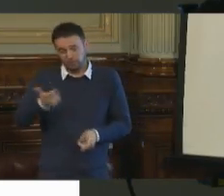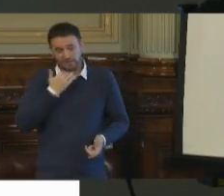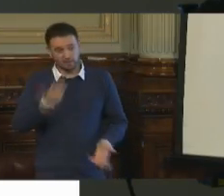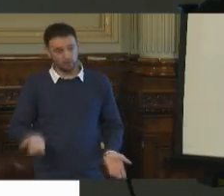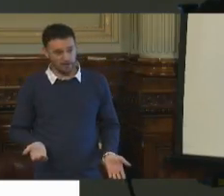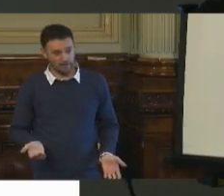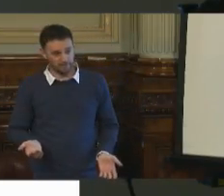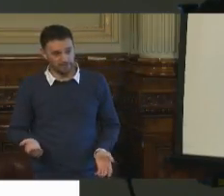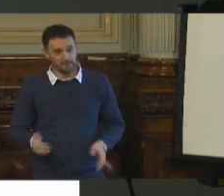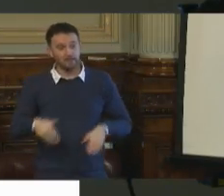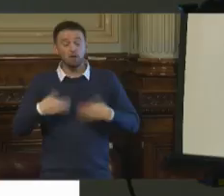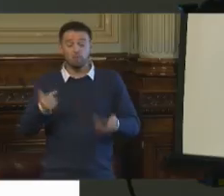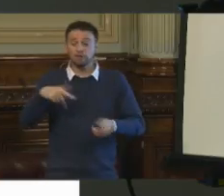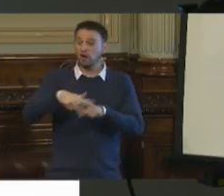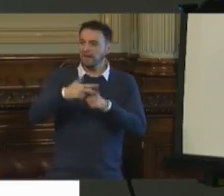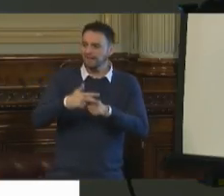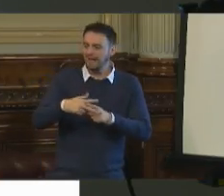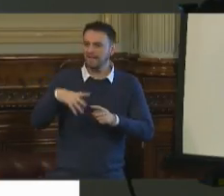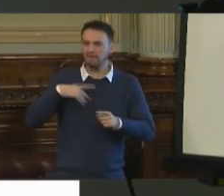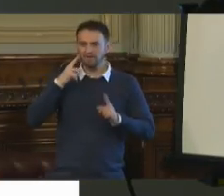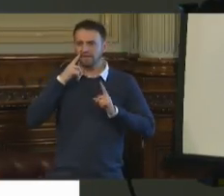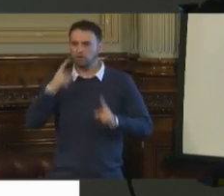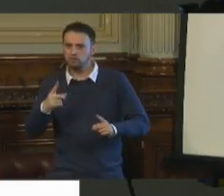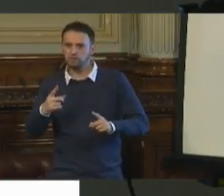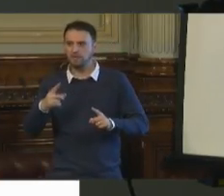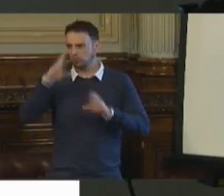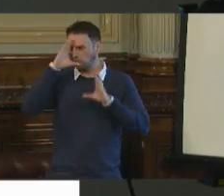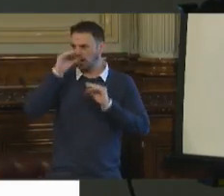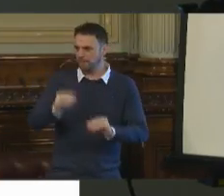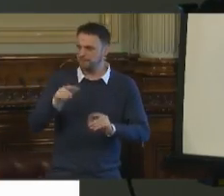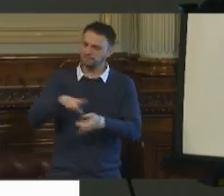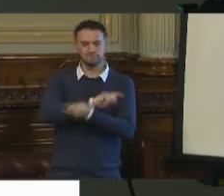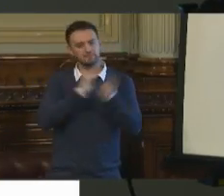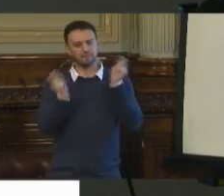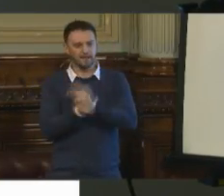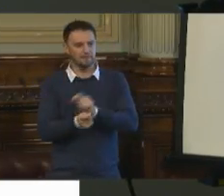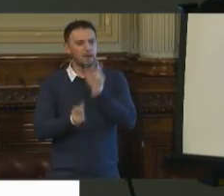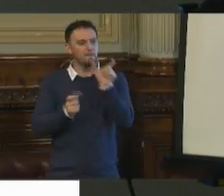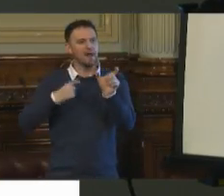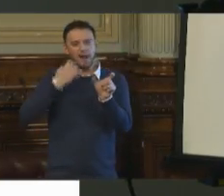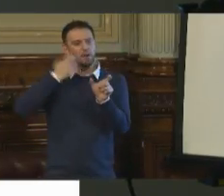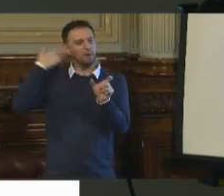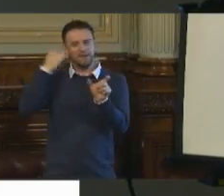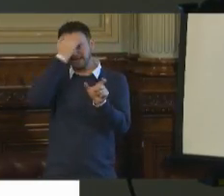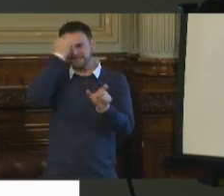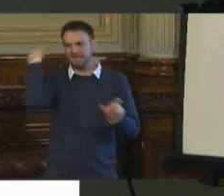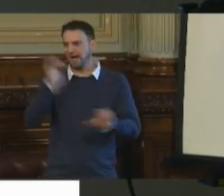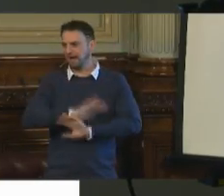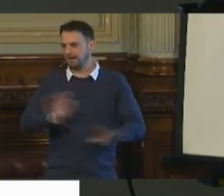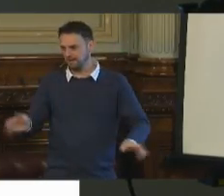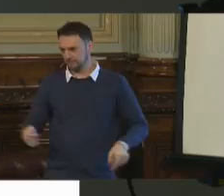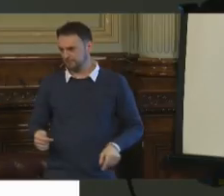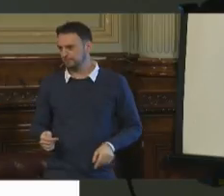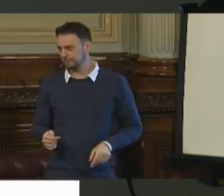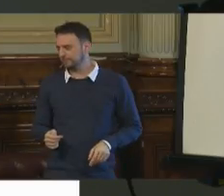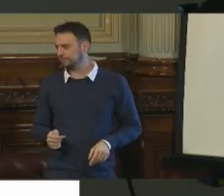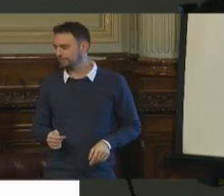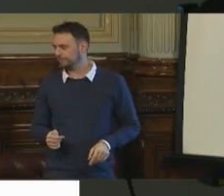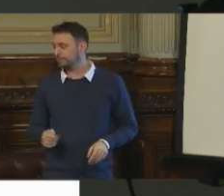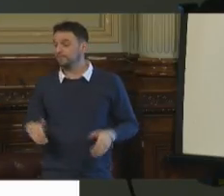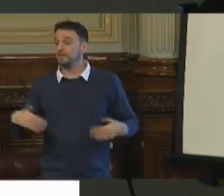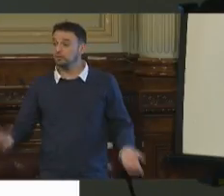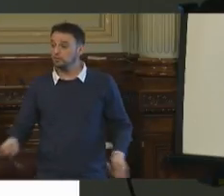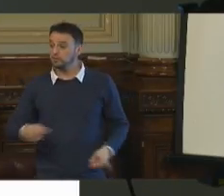el estado de la técnica del conocimiento de su poder de su quehacer diario también le